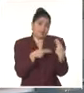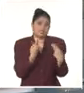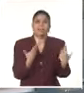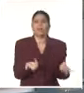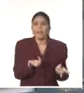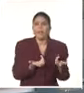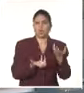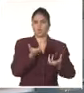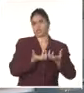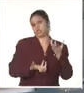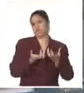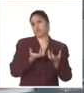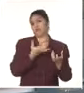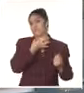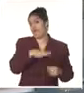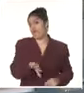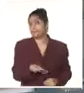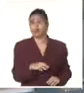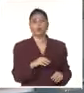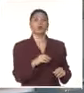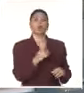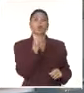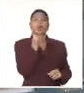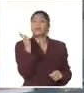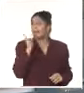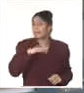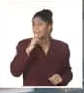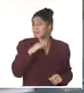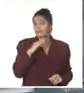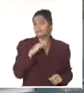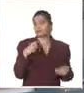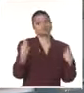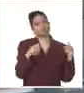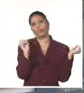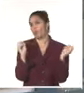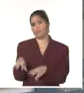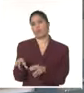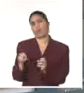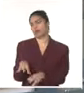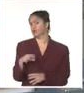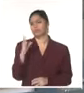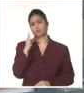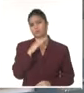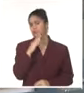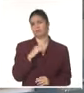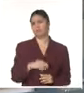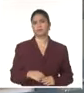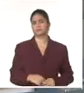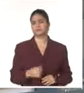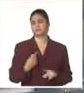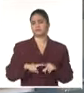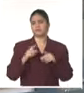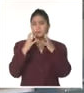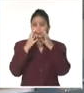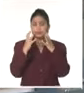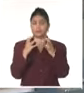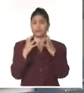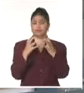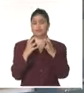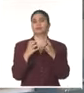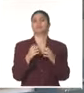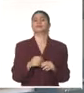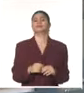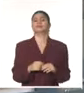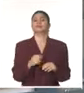recurso que tengamos en estas cosas. Y siempre recalcar la importancia de garantizar, evitar que